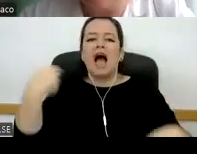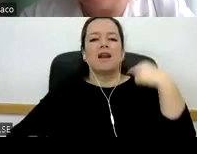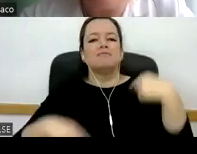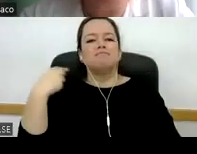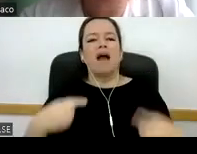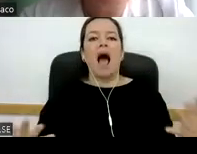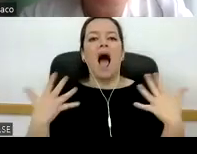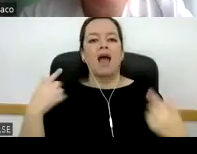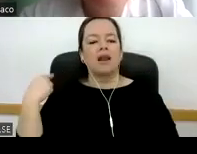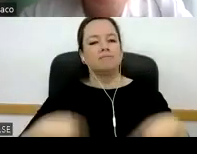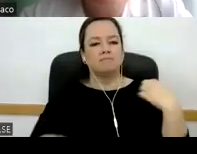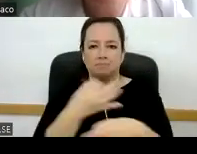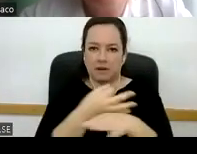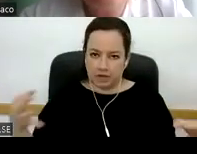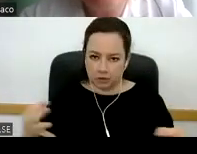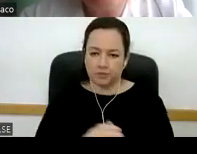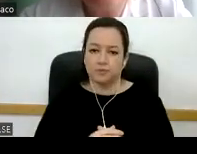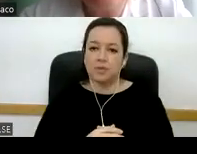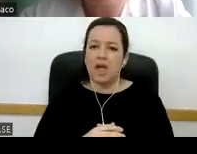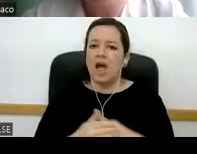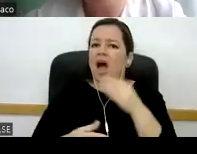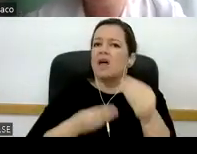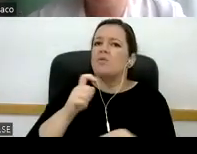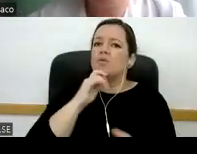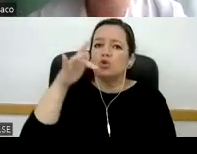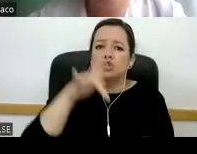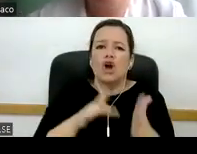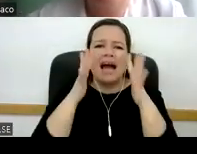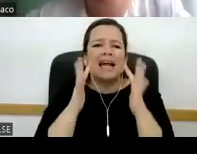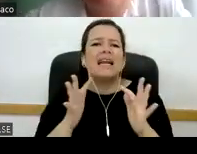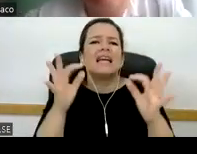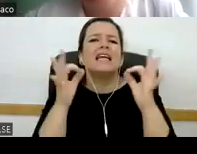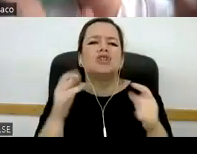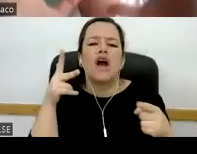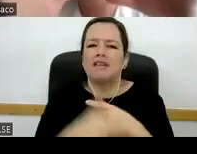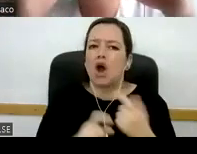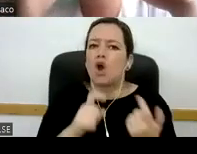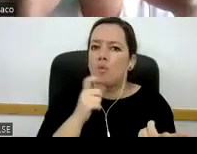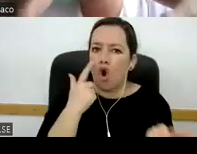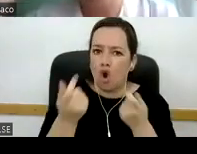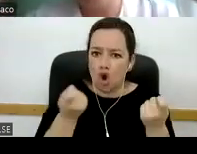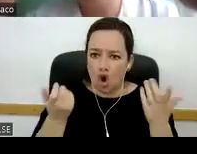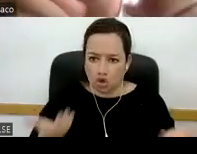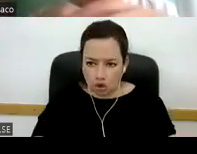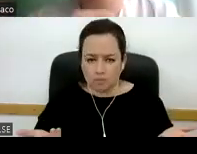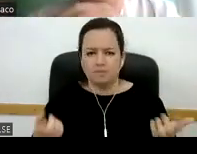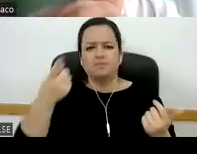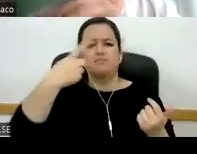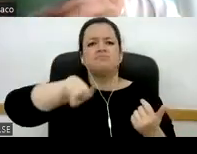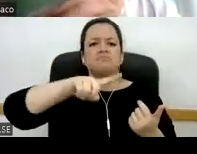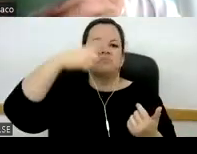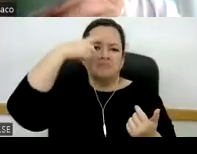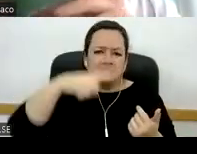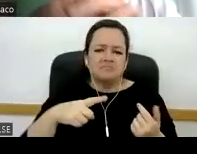los nutrientes. ¿Cómo podemos actuar sobre el riesgo cardiovascular? Que leeréis o